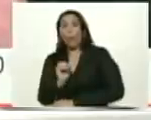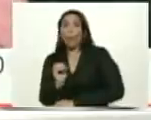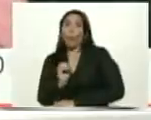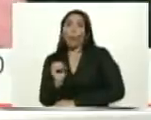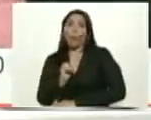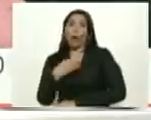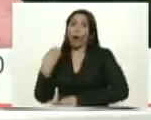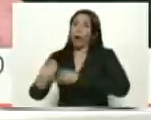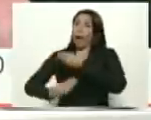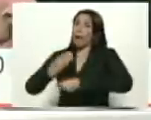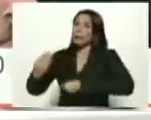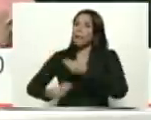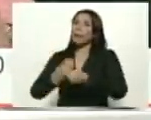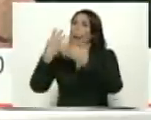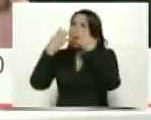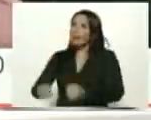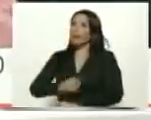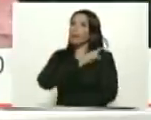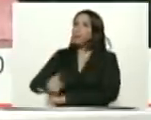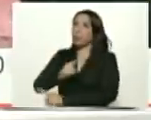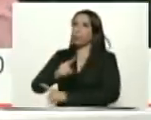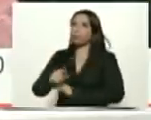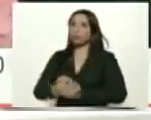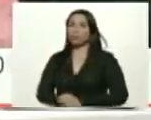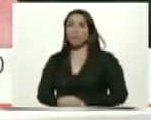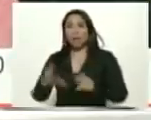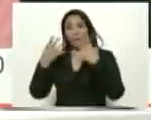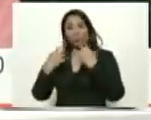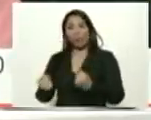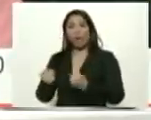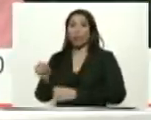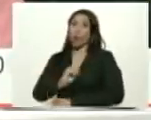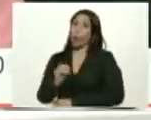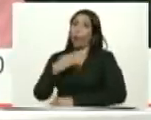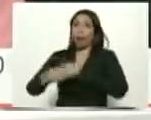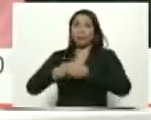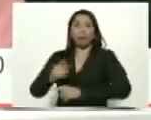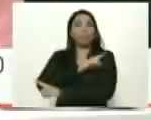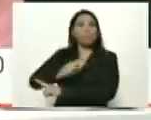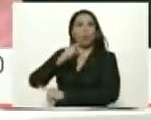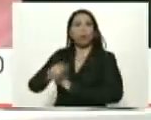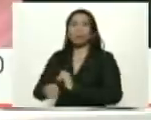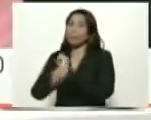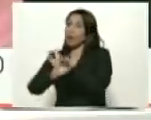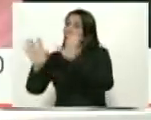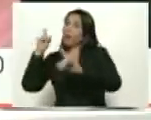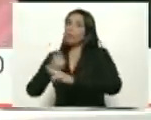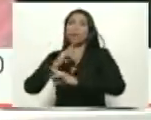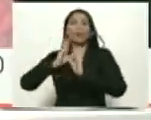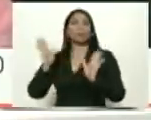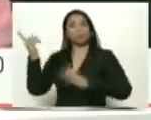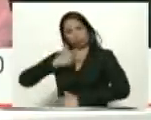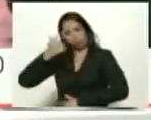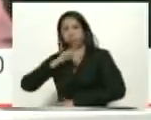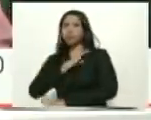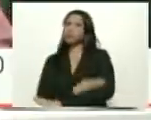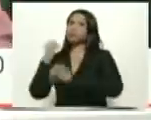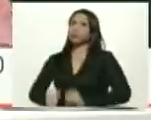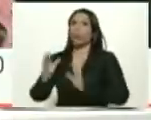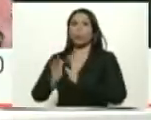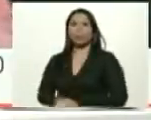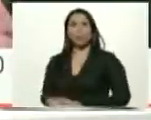o de hacernos entender. De entendernos o hacernos entender, mucha claridad, mucha firmeza